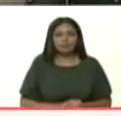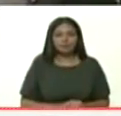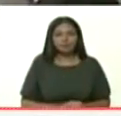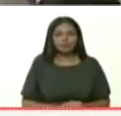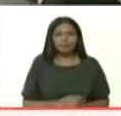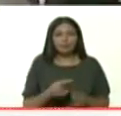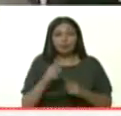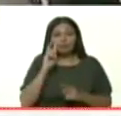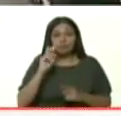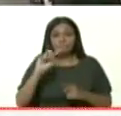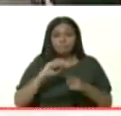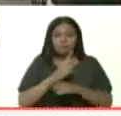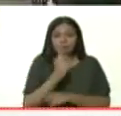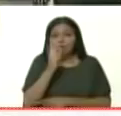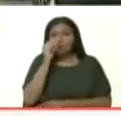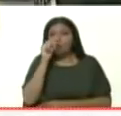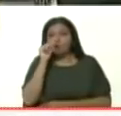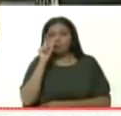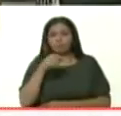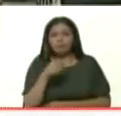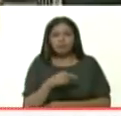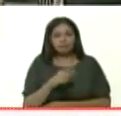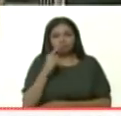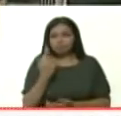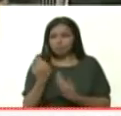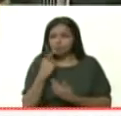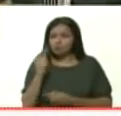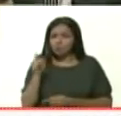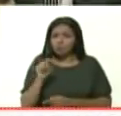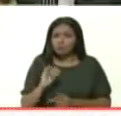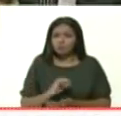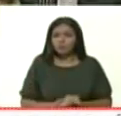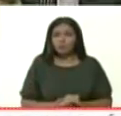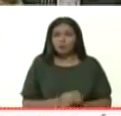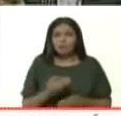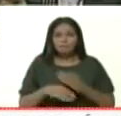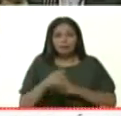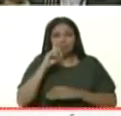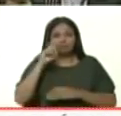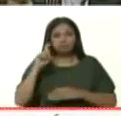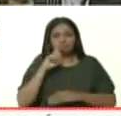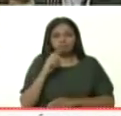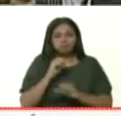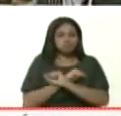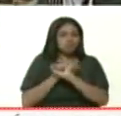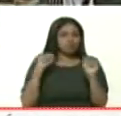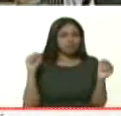Pero no he visto el primer hombre que, Adán, que salga embarazado.